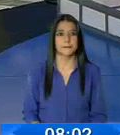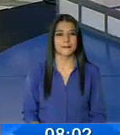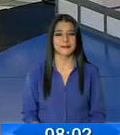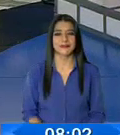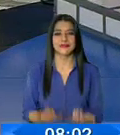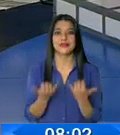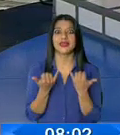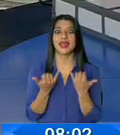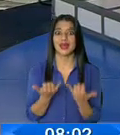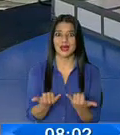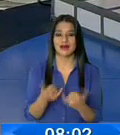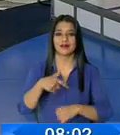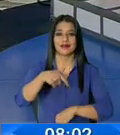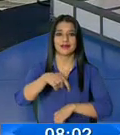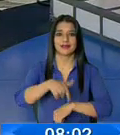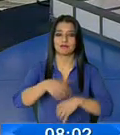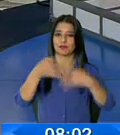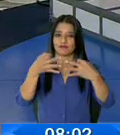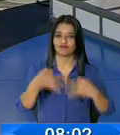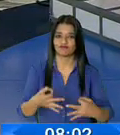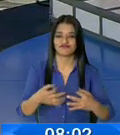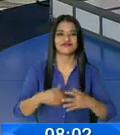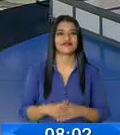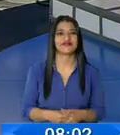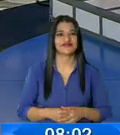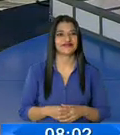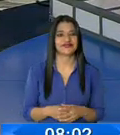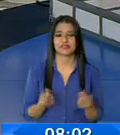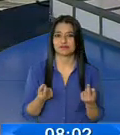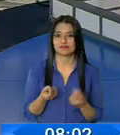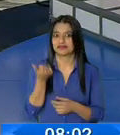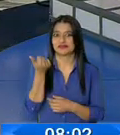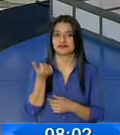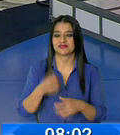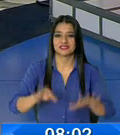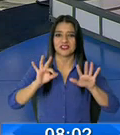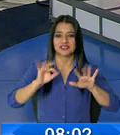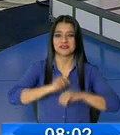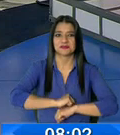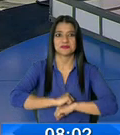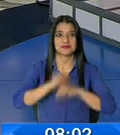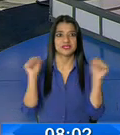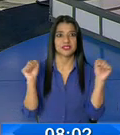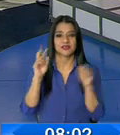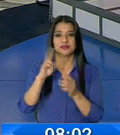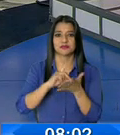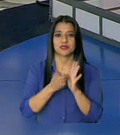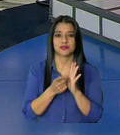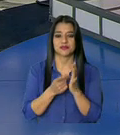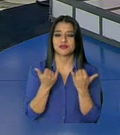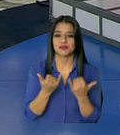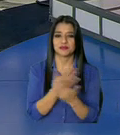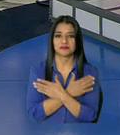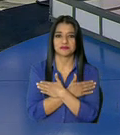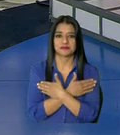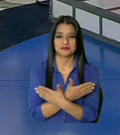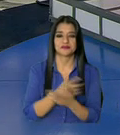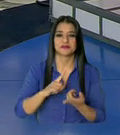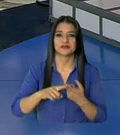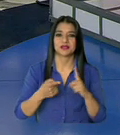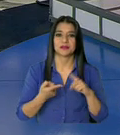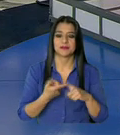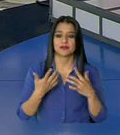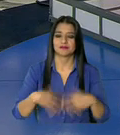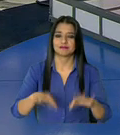Ahora sí sentí el tiempo de la televisión. Corriente. Todo vuelve. Bueno, es momento de saludar a todos nuestros amigos televidentes que están